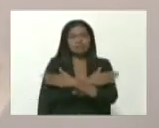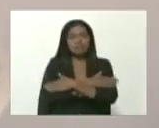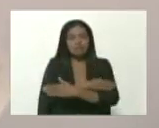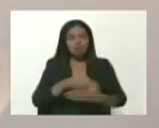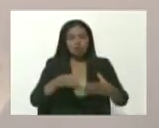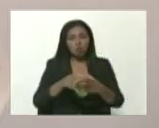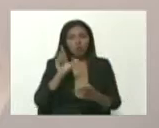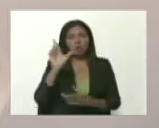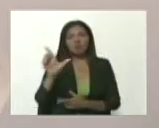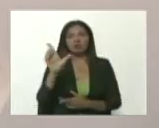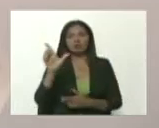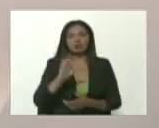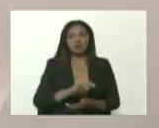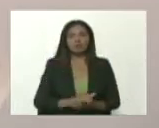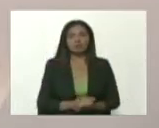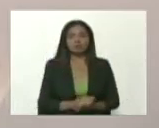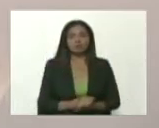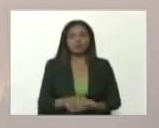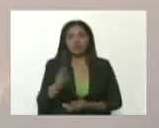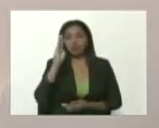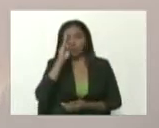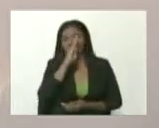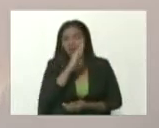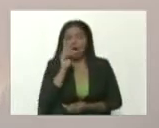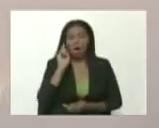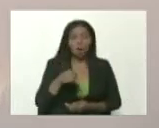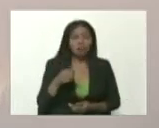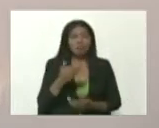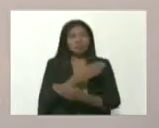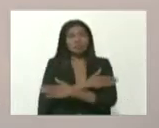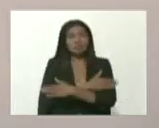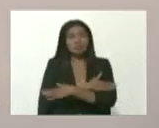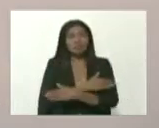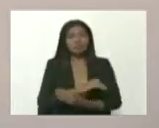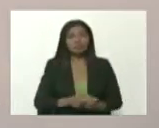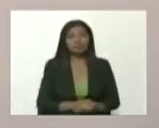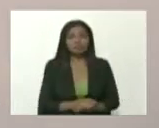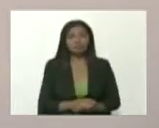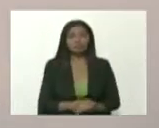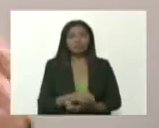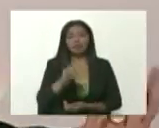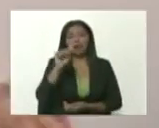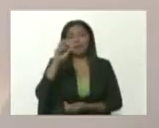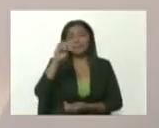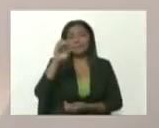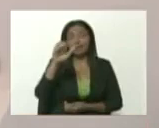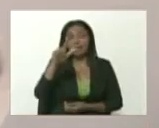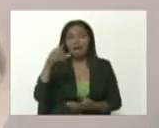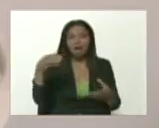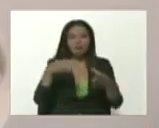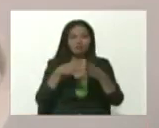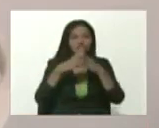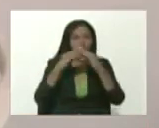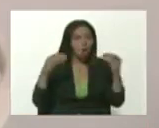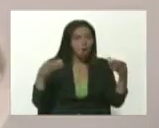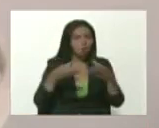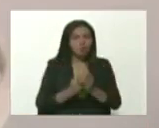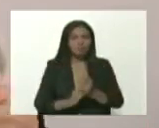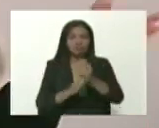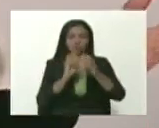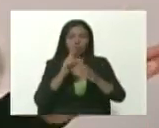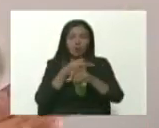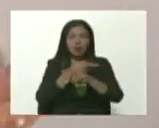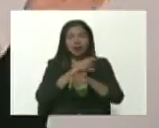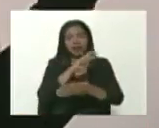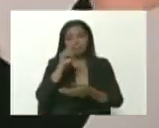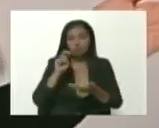Partido Socialista Unido de Venezuela, a Diosdado Cabello, a Meliat, a todo el equipo de la Dirección Nacional y